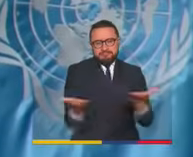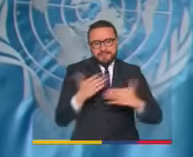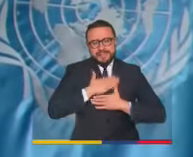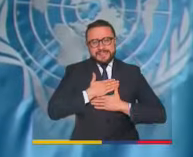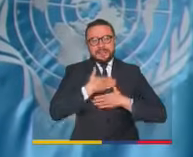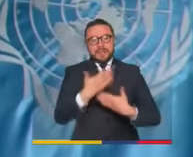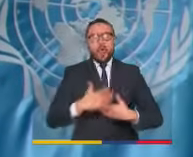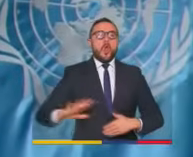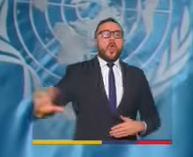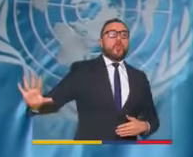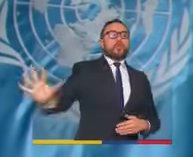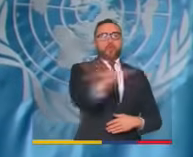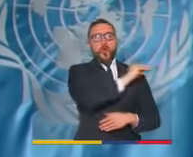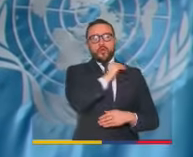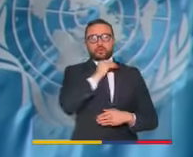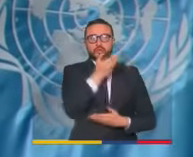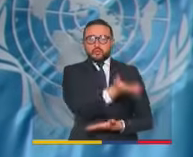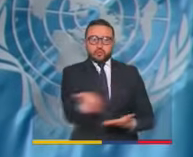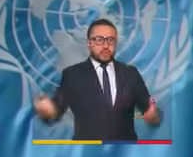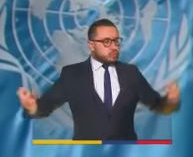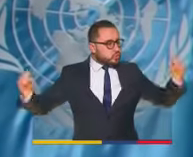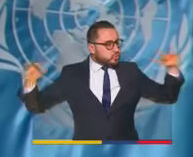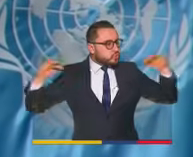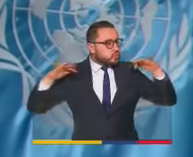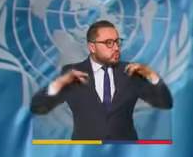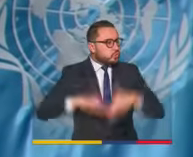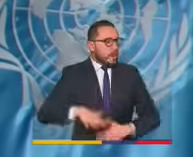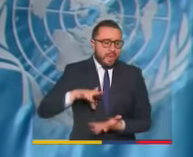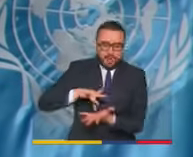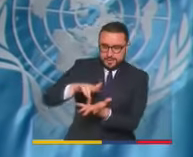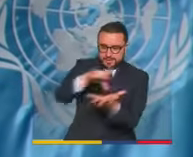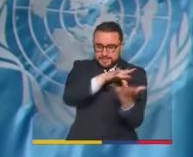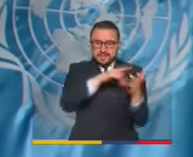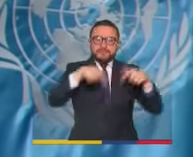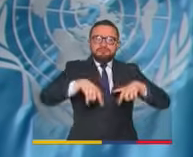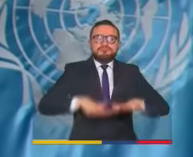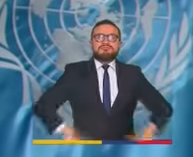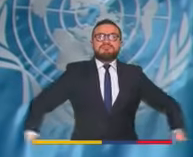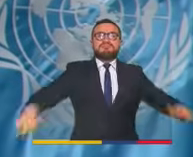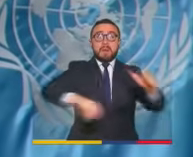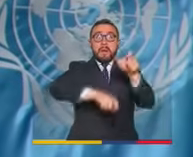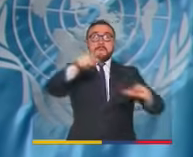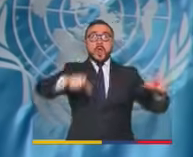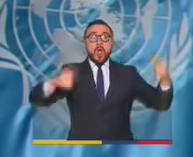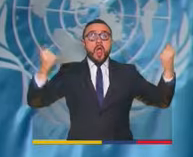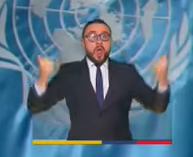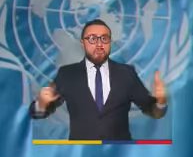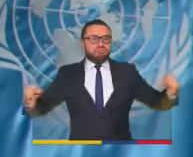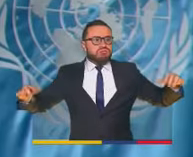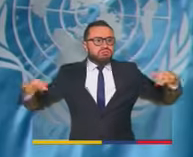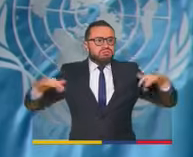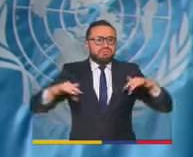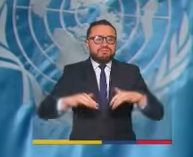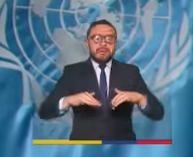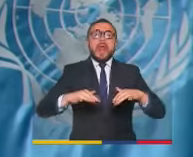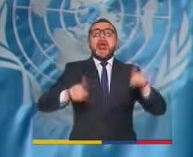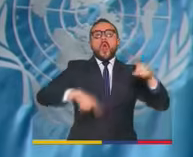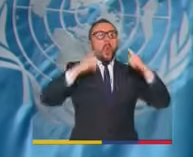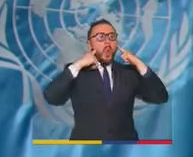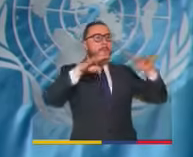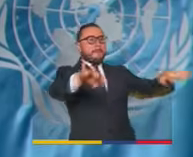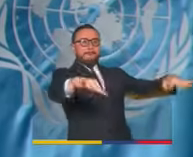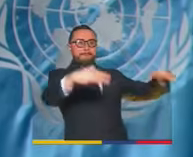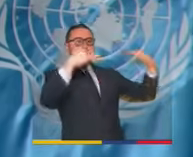a todos, los asistentes y a las personas que nos acompañan por conexión vía streaming a